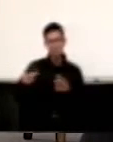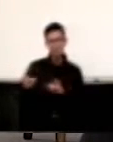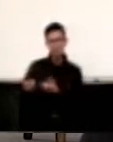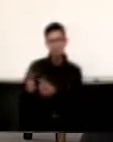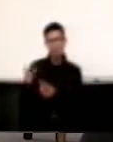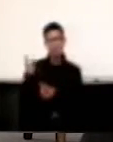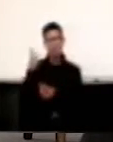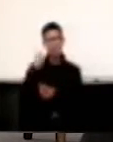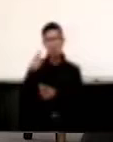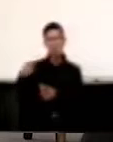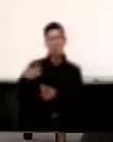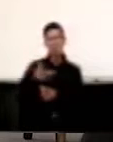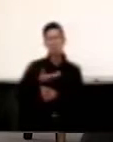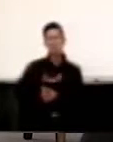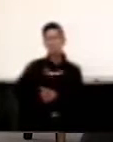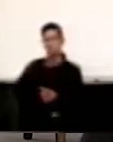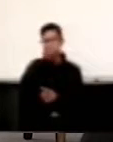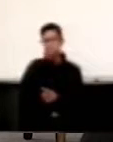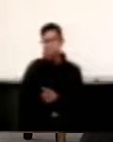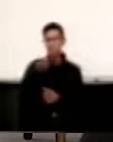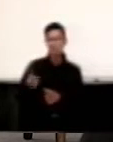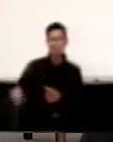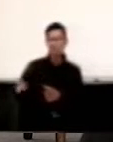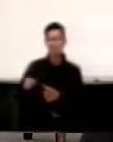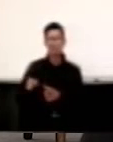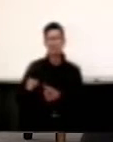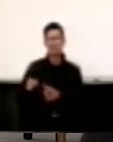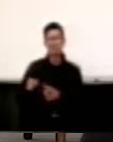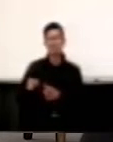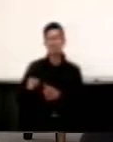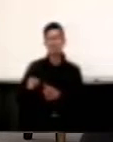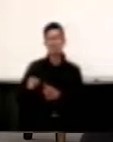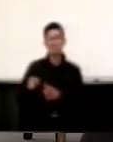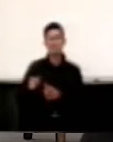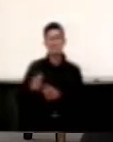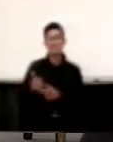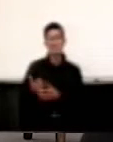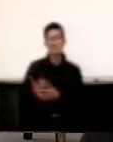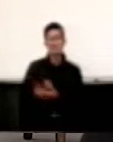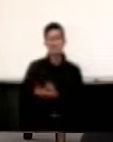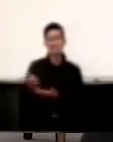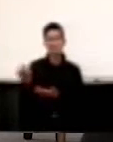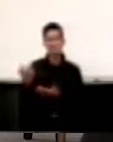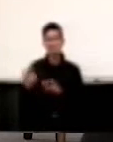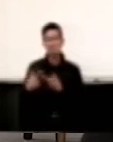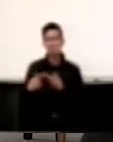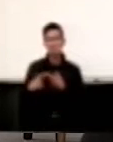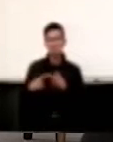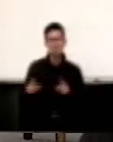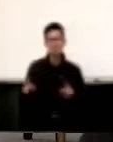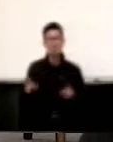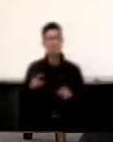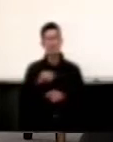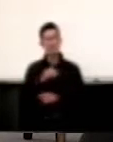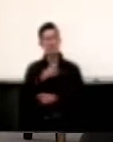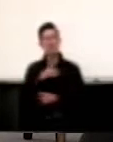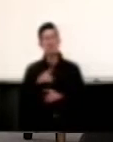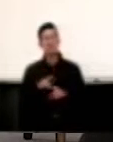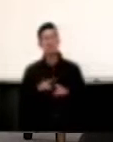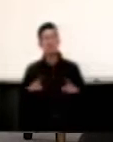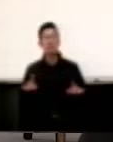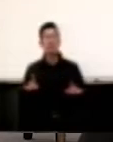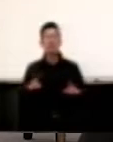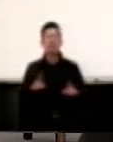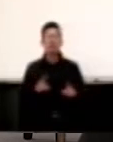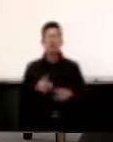a veces también, pues, evitar la excesiva polarización. O sea, sí se deben de diferenciar, pero en un grado en